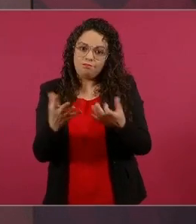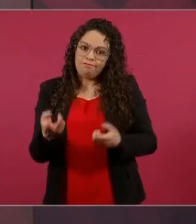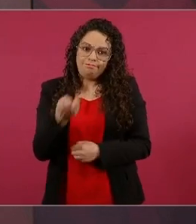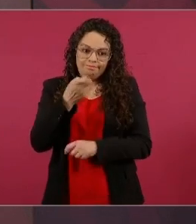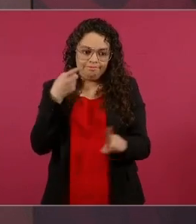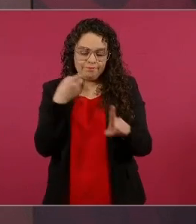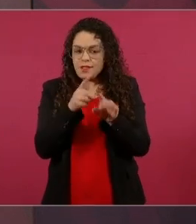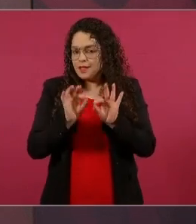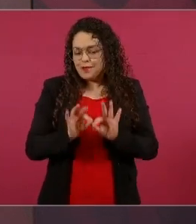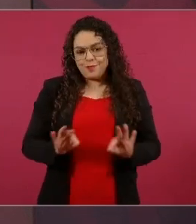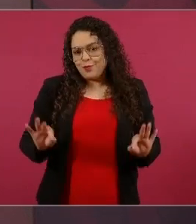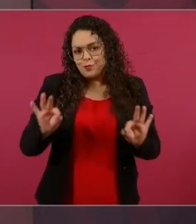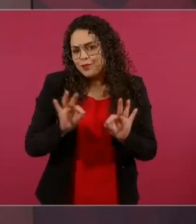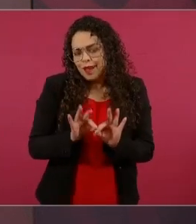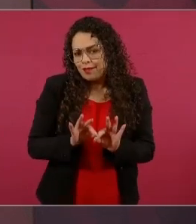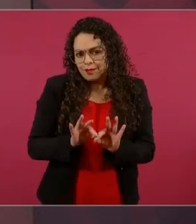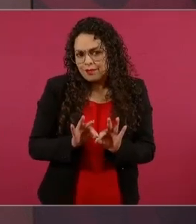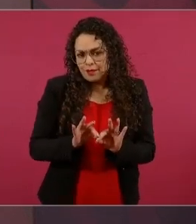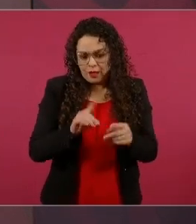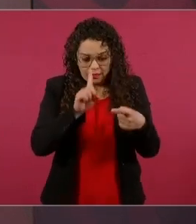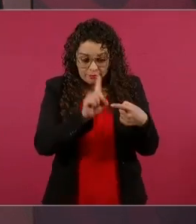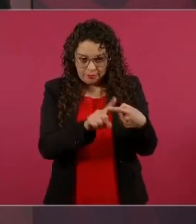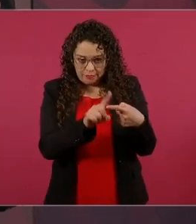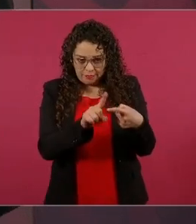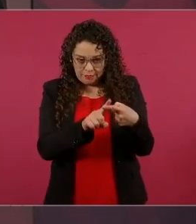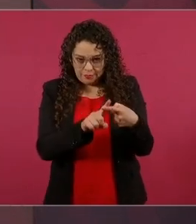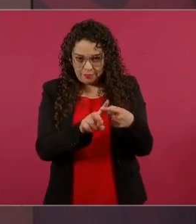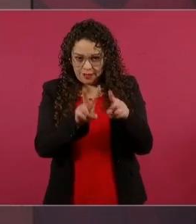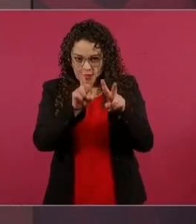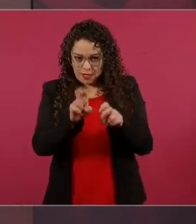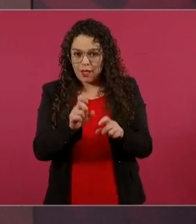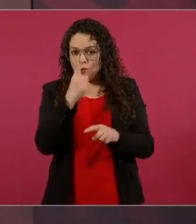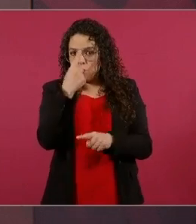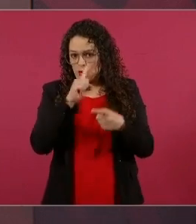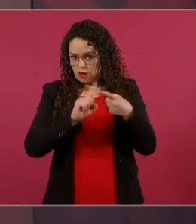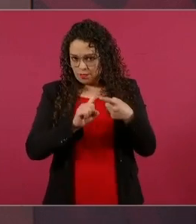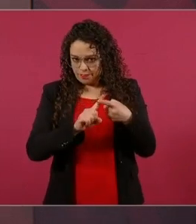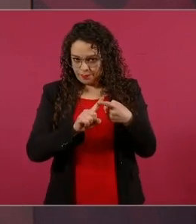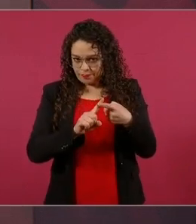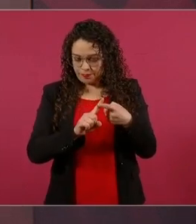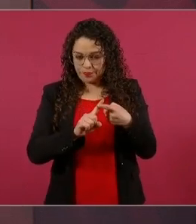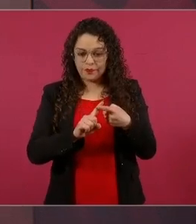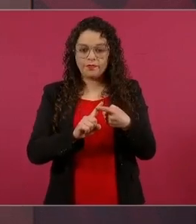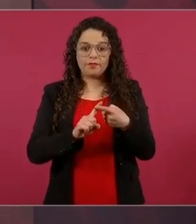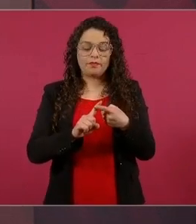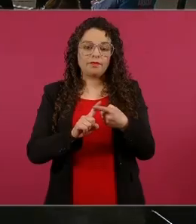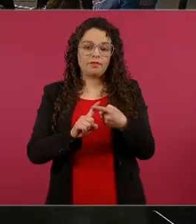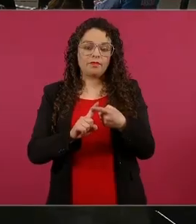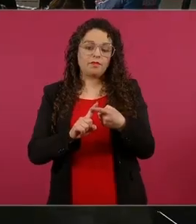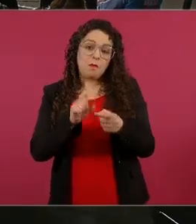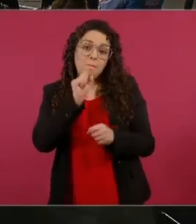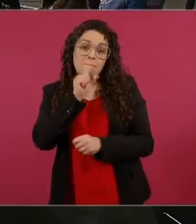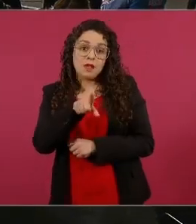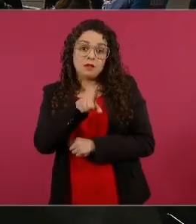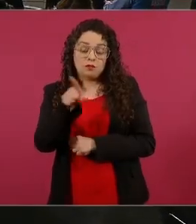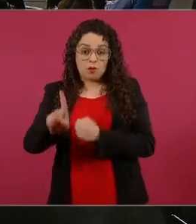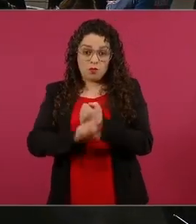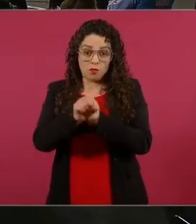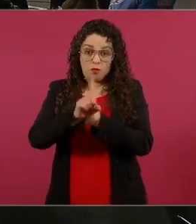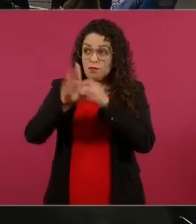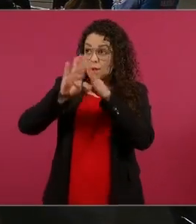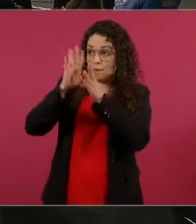consecuente ese es un tema y también para resolver el problema migratorio nos